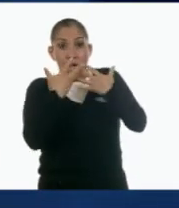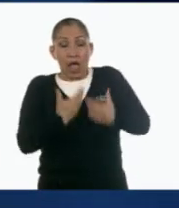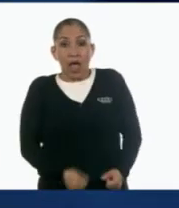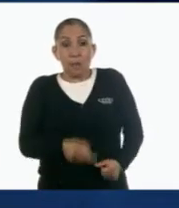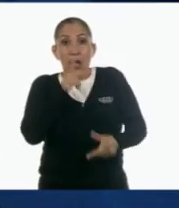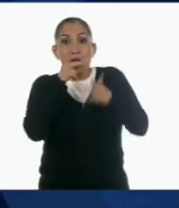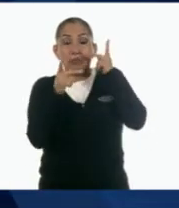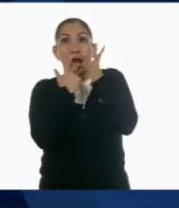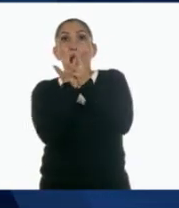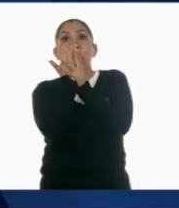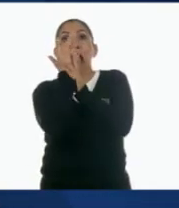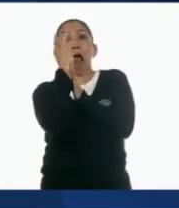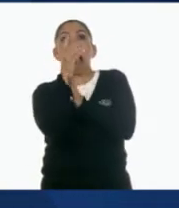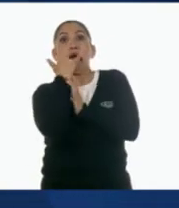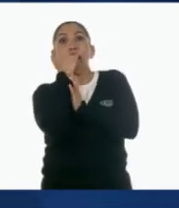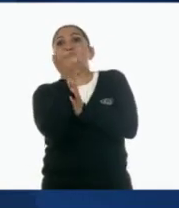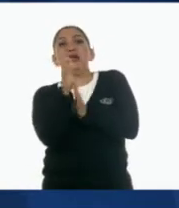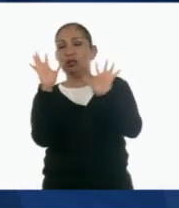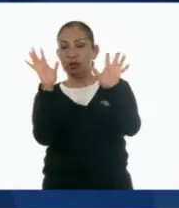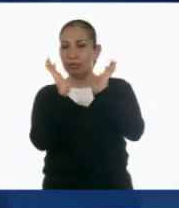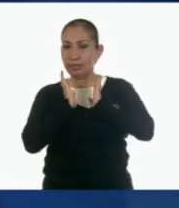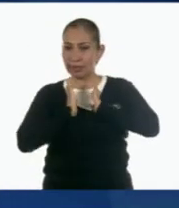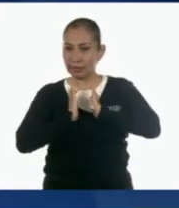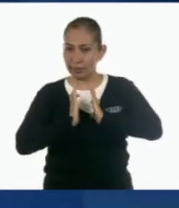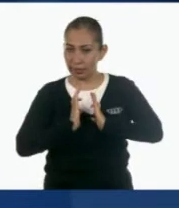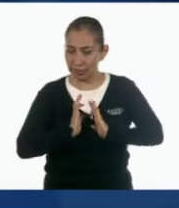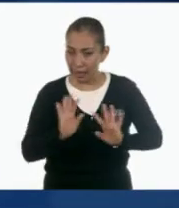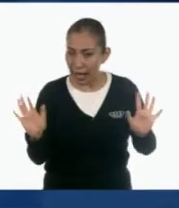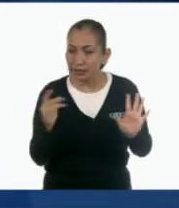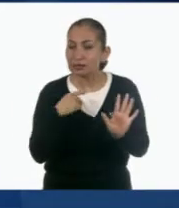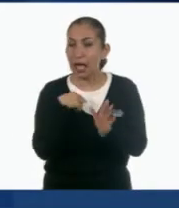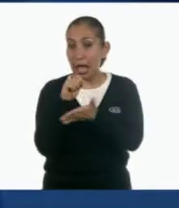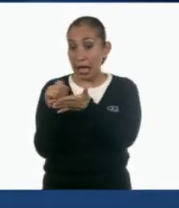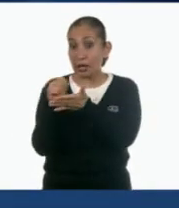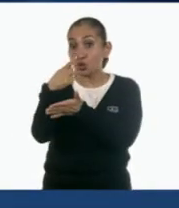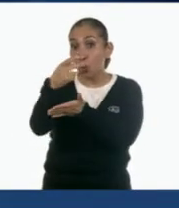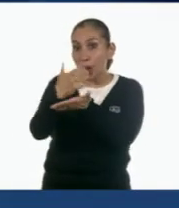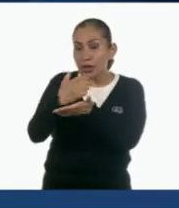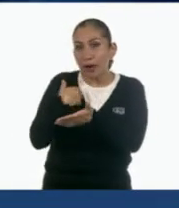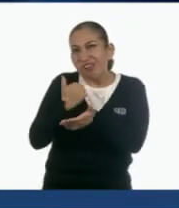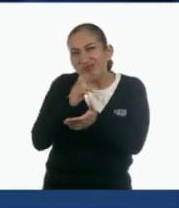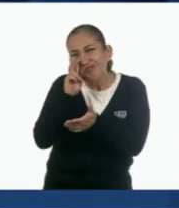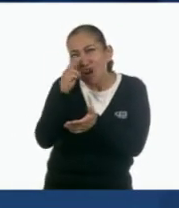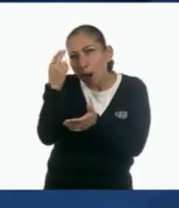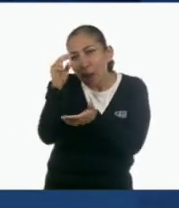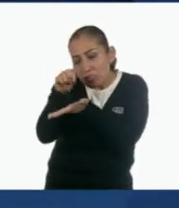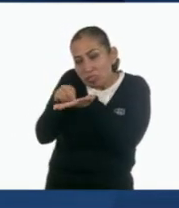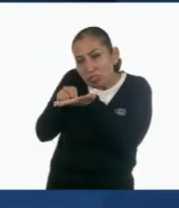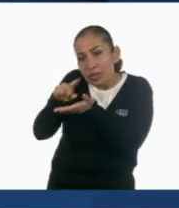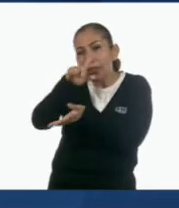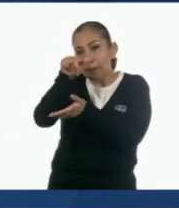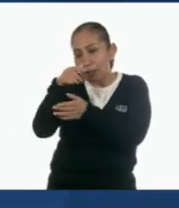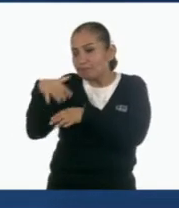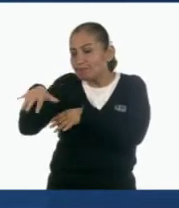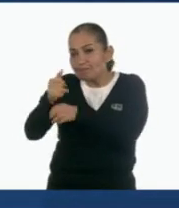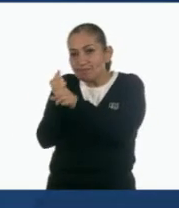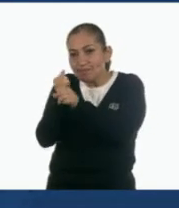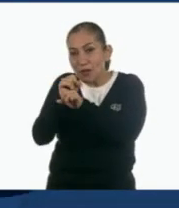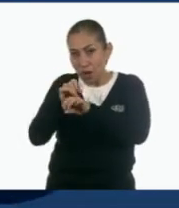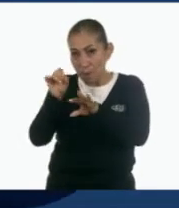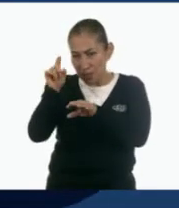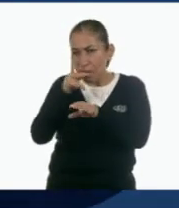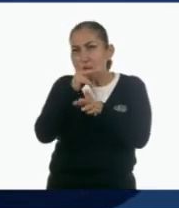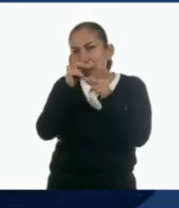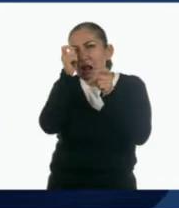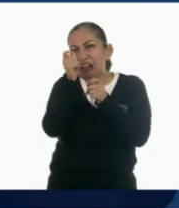con esas palabras que ven raras. Es más, anótenlas en su cuaderno para que después busquen información